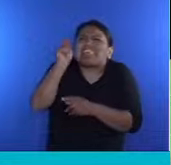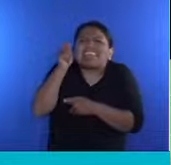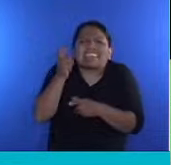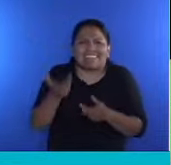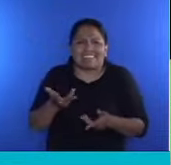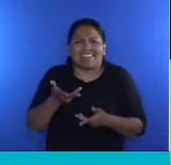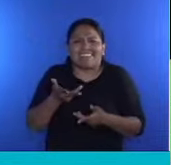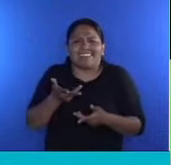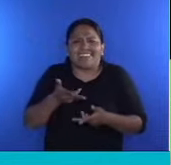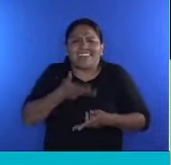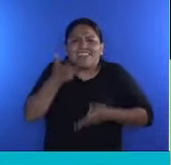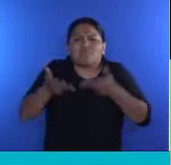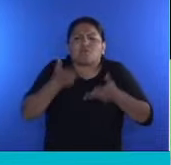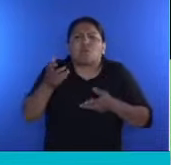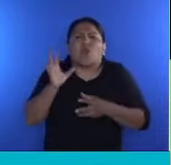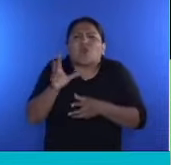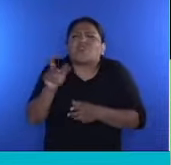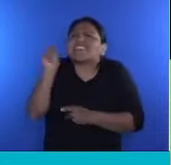de odio?